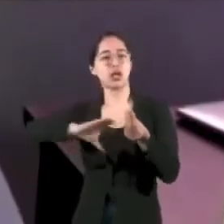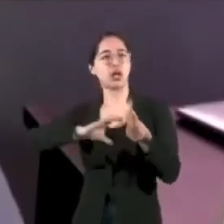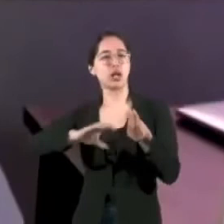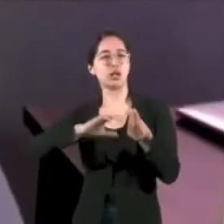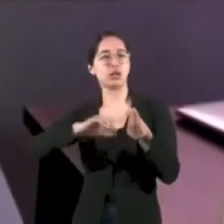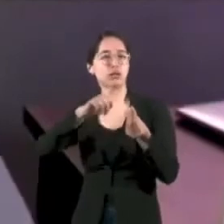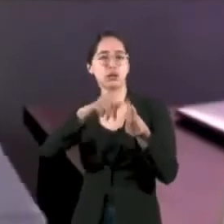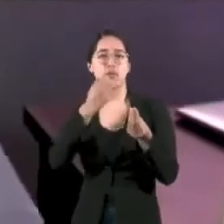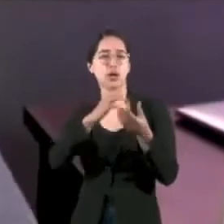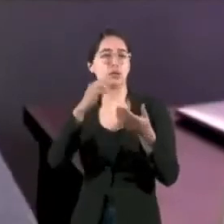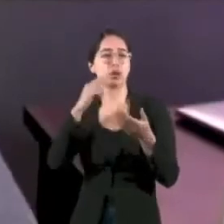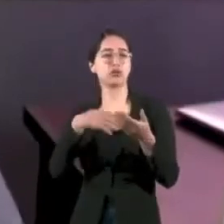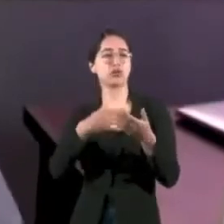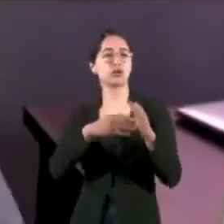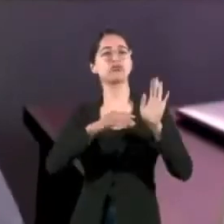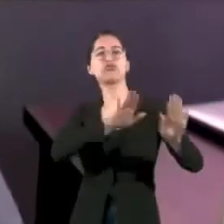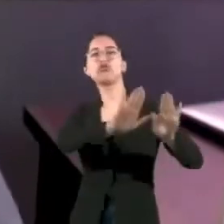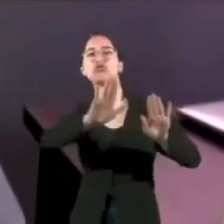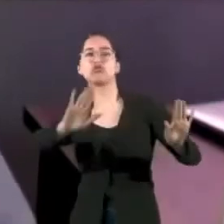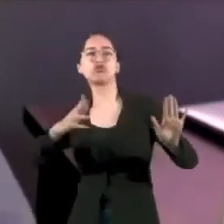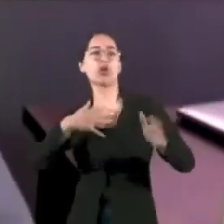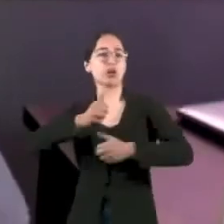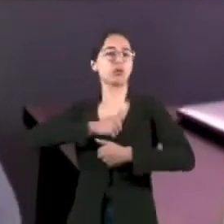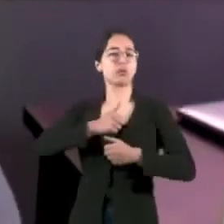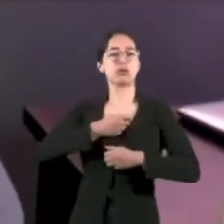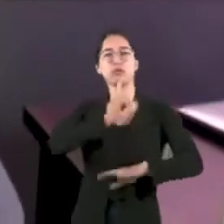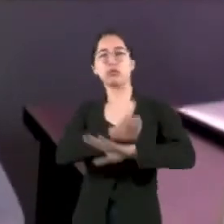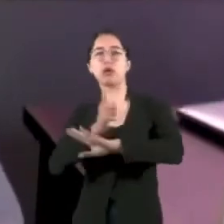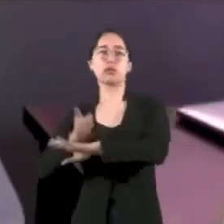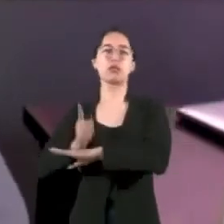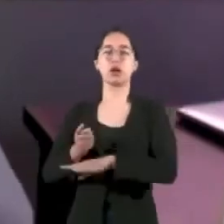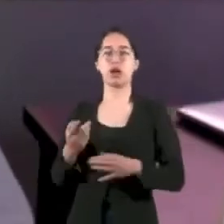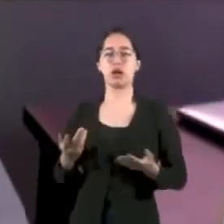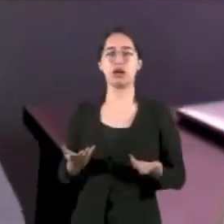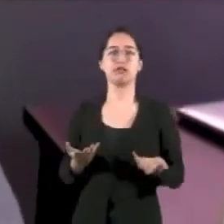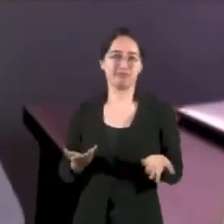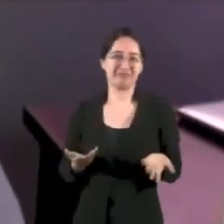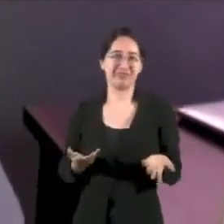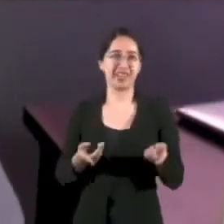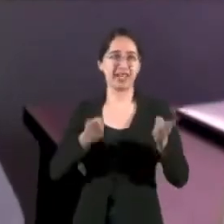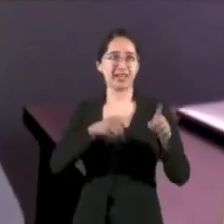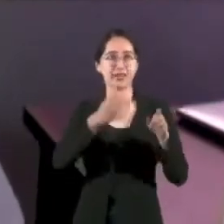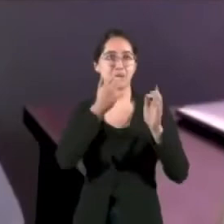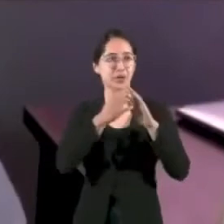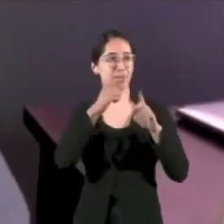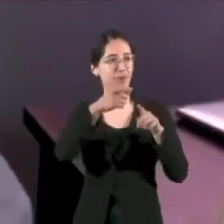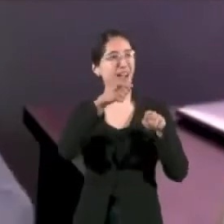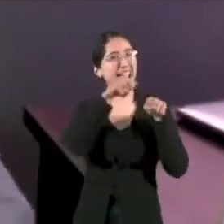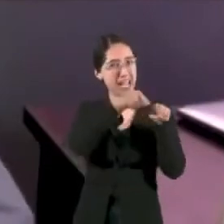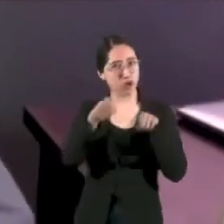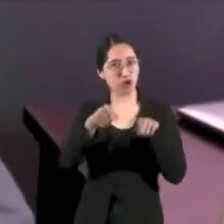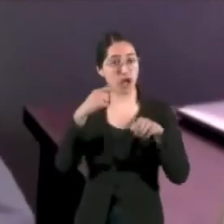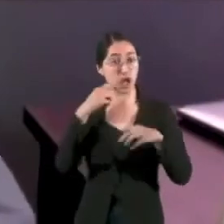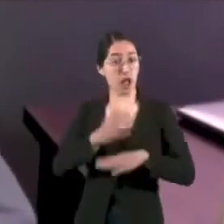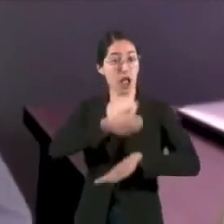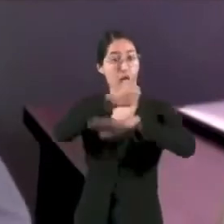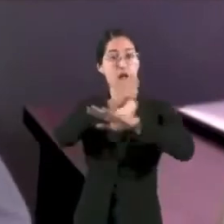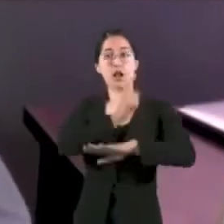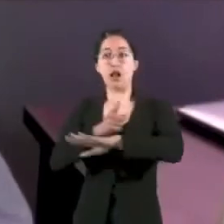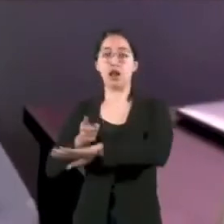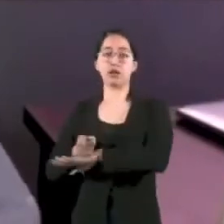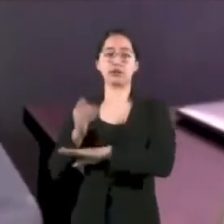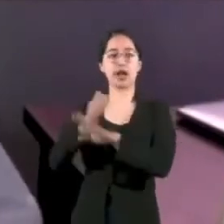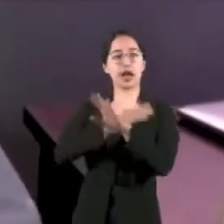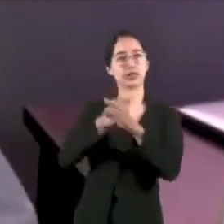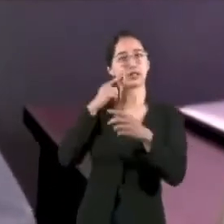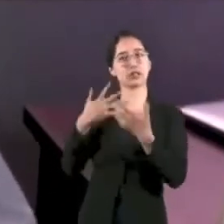tienen los mandos en el ejercicio de la misión, y por eso necesitan mandos con mucha formación política y con mucha formación en los